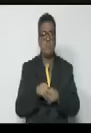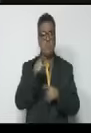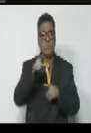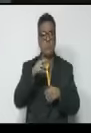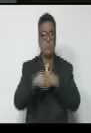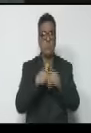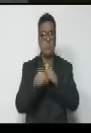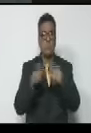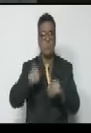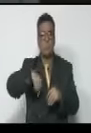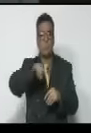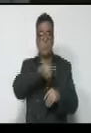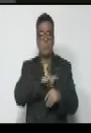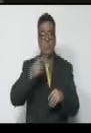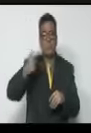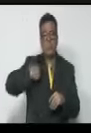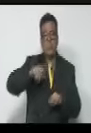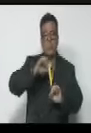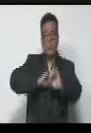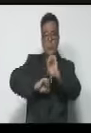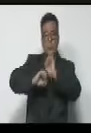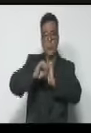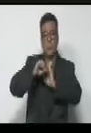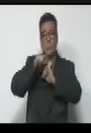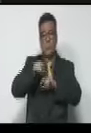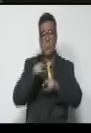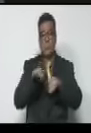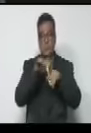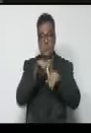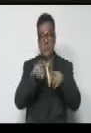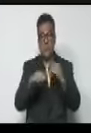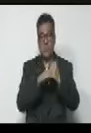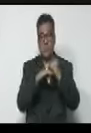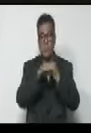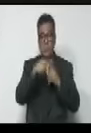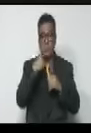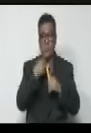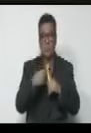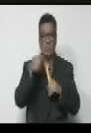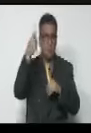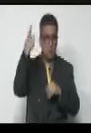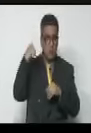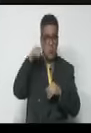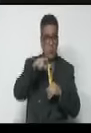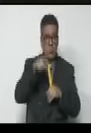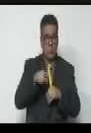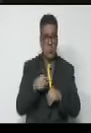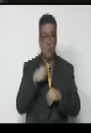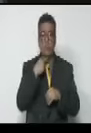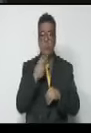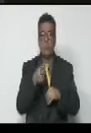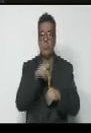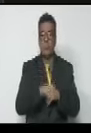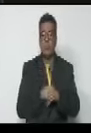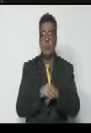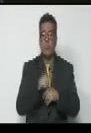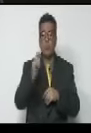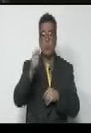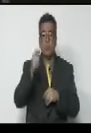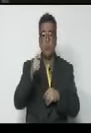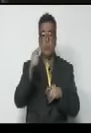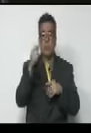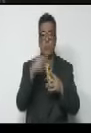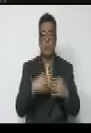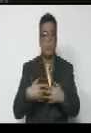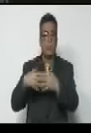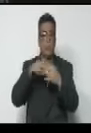que hay que nosotros tenemos que rechazar, así como rechazamos, porque como lo dije la vez pasada desde la tribuna de oradores, la tarea de los Estados